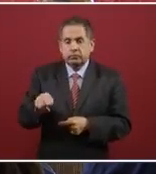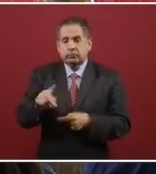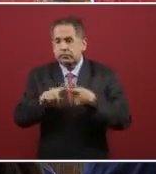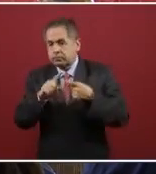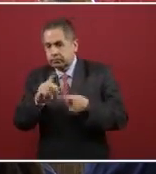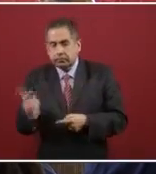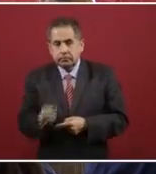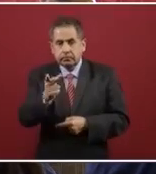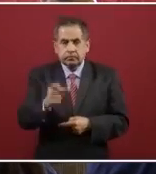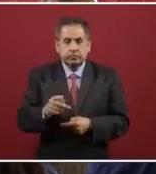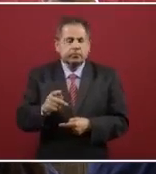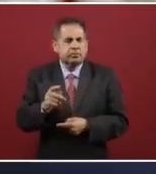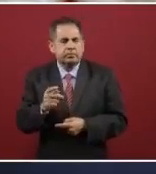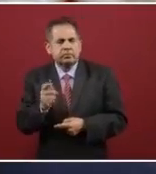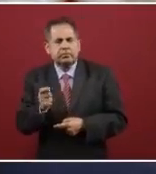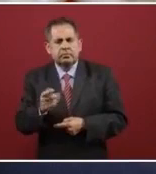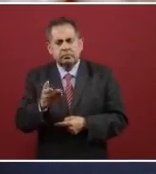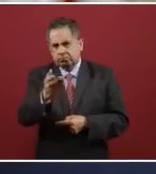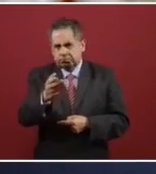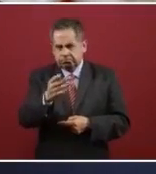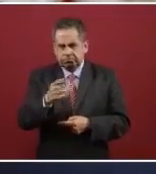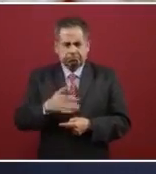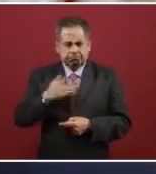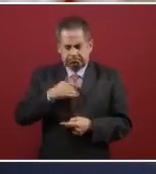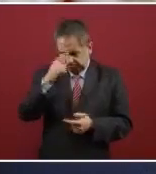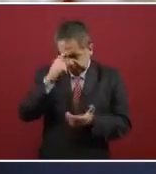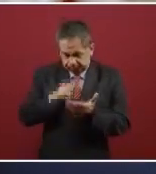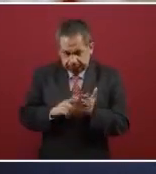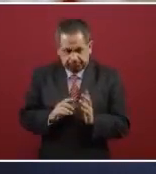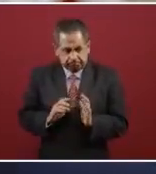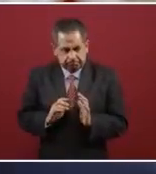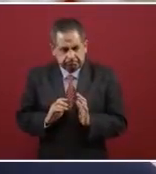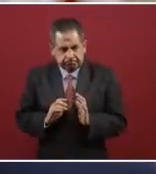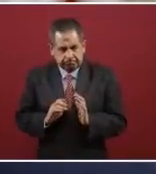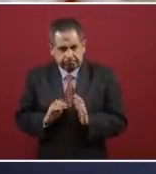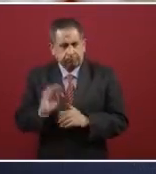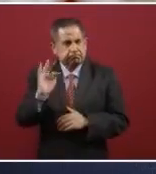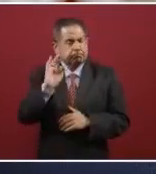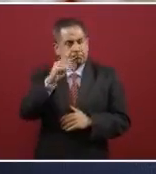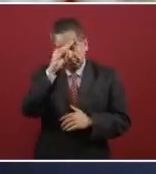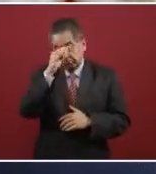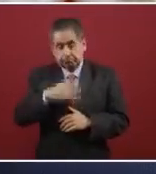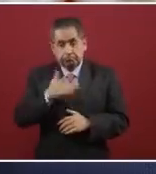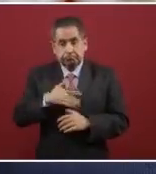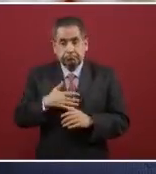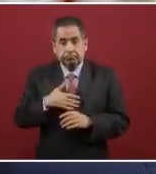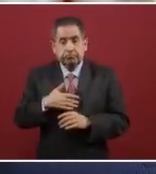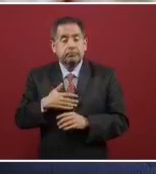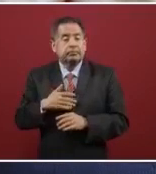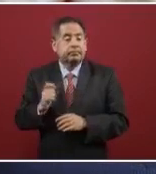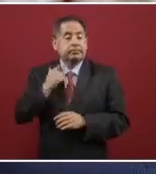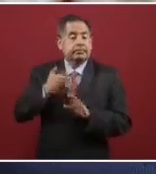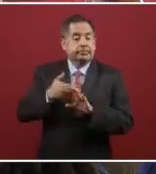la primera pregunta sería, ¿usted cree que también fue difamada, fue perseguida la maestra